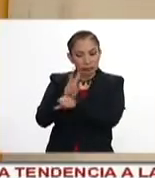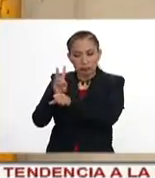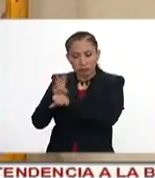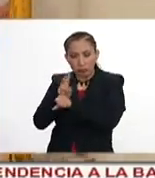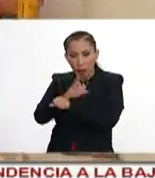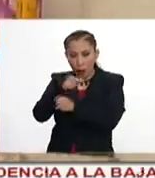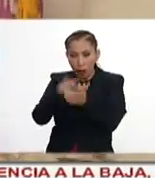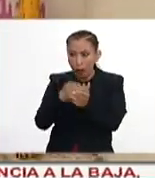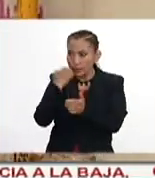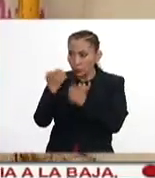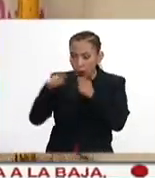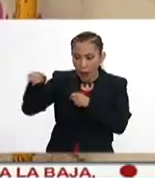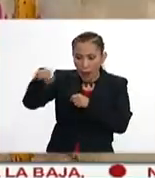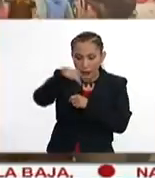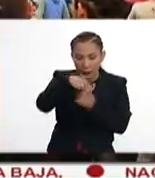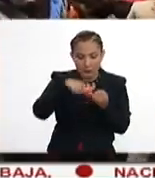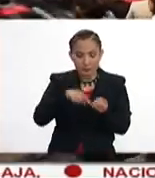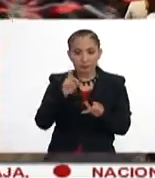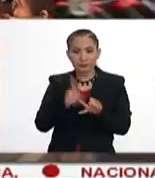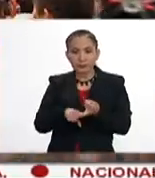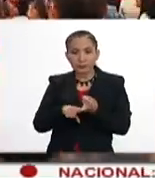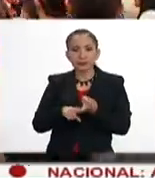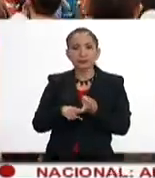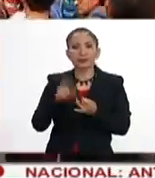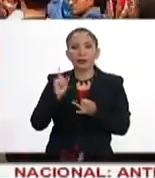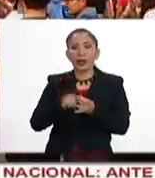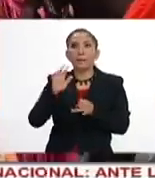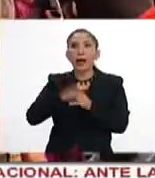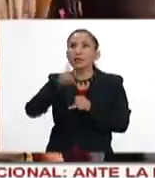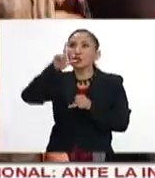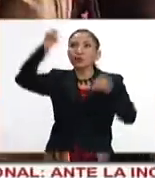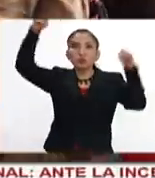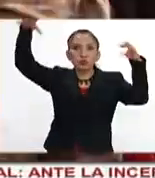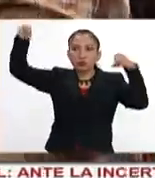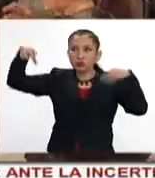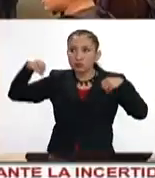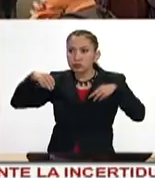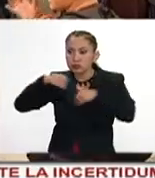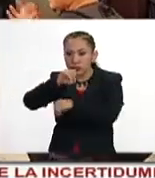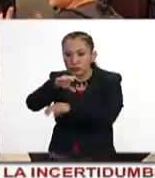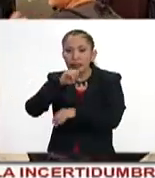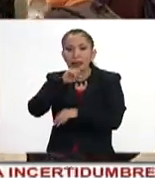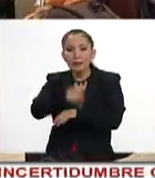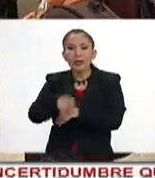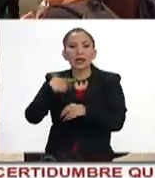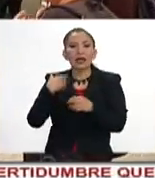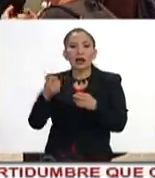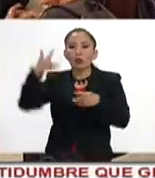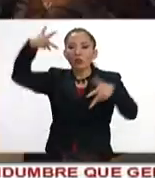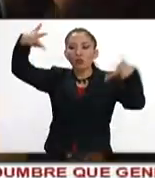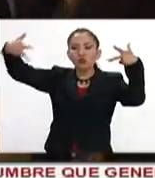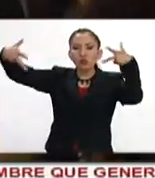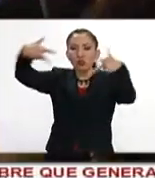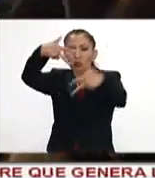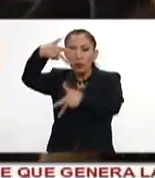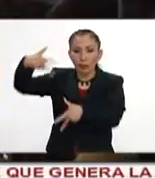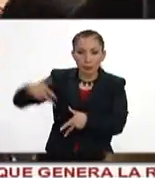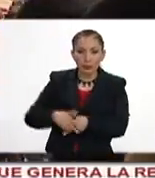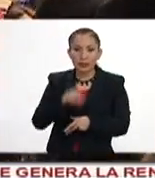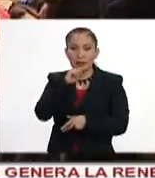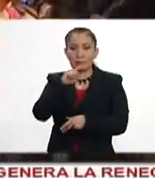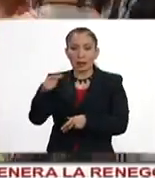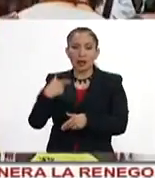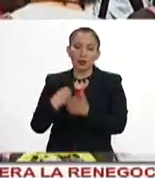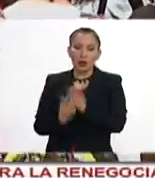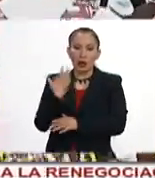en las instalaciones, extender y reforzar la iluminación, así como ampliar el número de cámaras de seguridad. También se